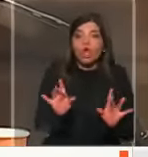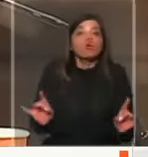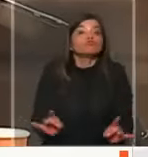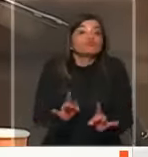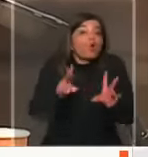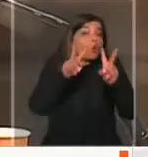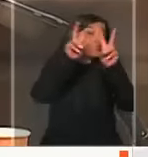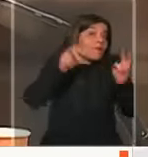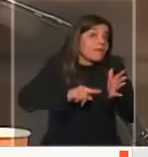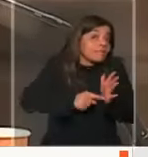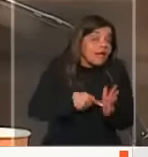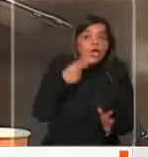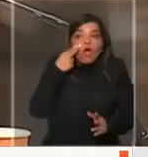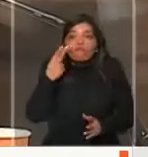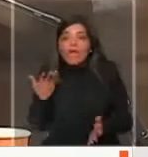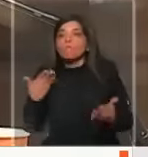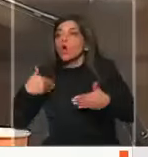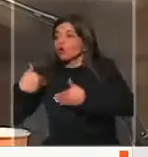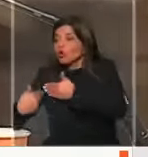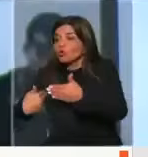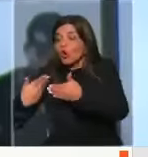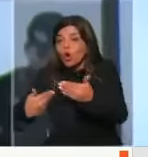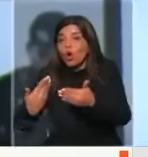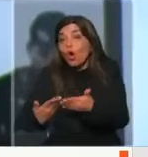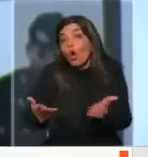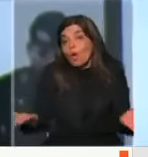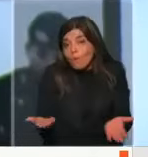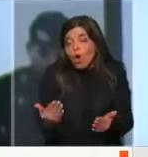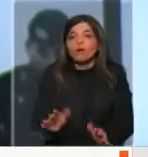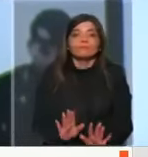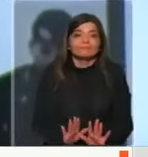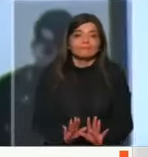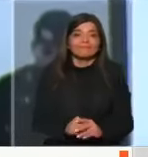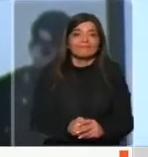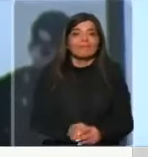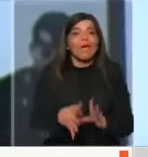técnica. Veremos si tiene alguna incidencia mayor en el proceso. Muchísimas gracias, Marcelo.